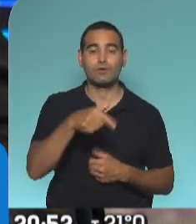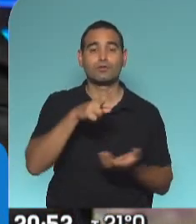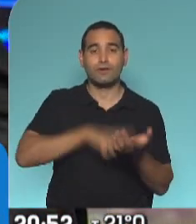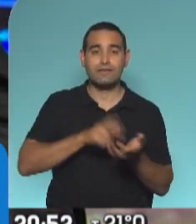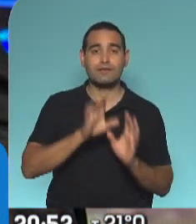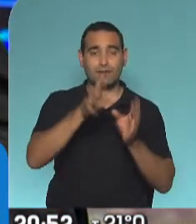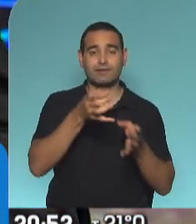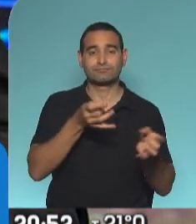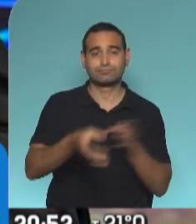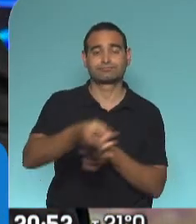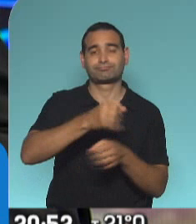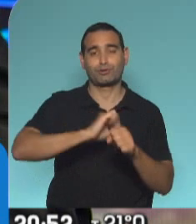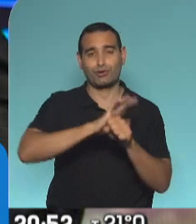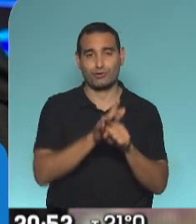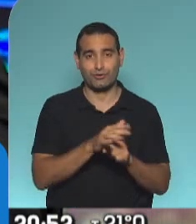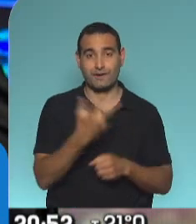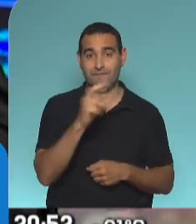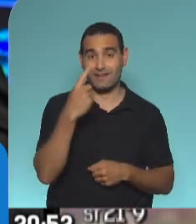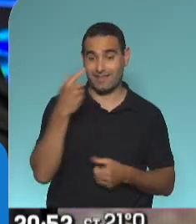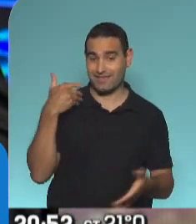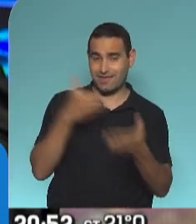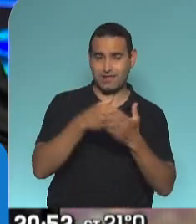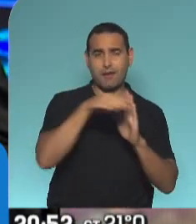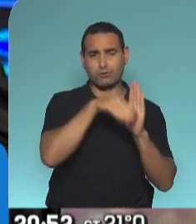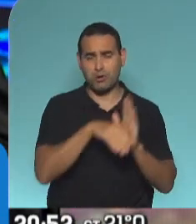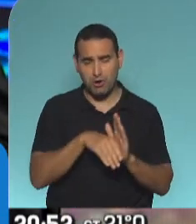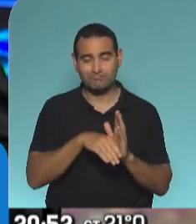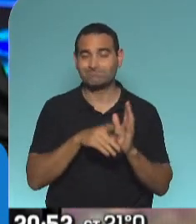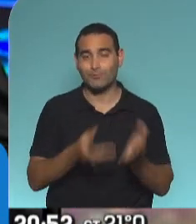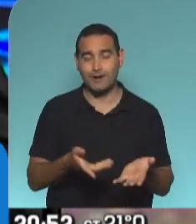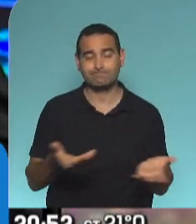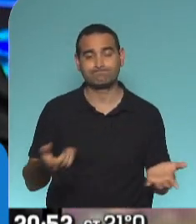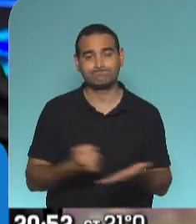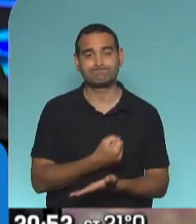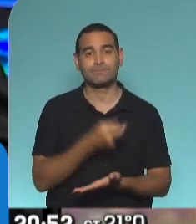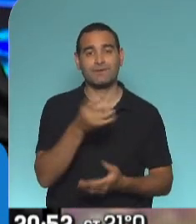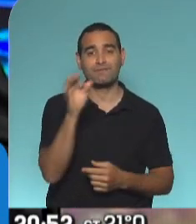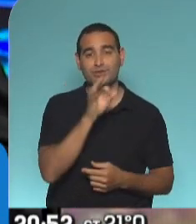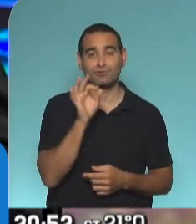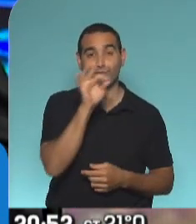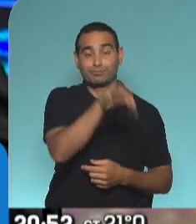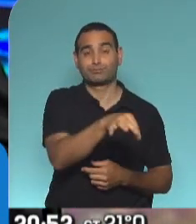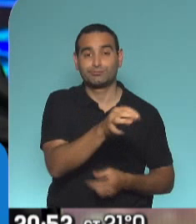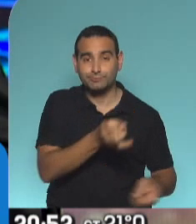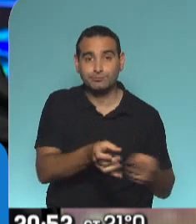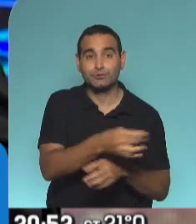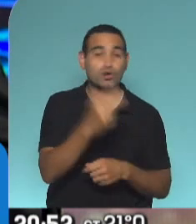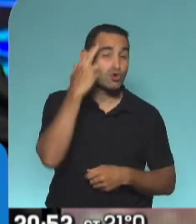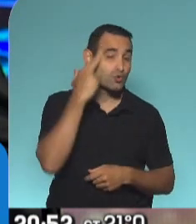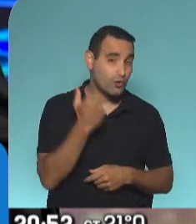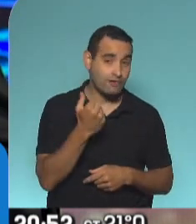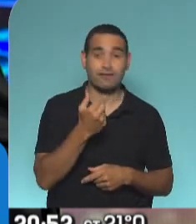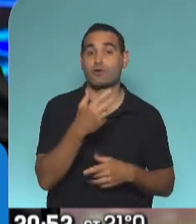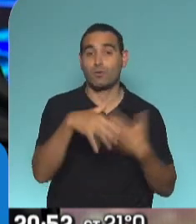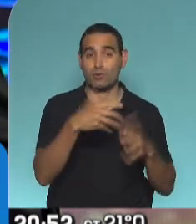el básquetbol. Había empezado hace 20 días con protocolo y demás. Lamentablemente ingresó el virus. 9 basquetbolistas